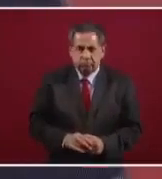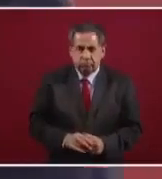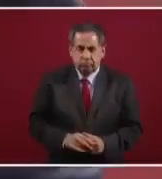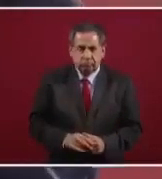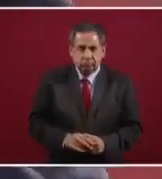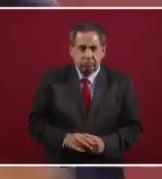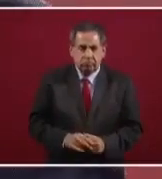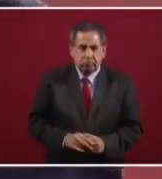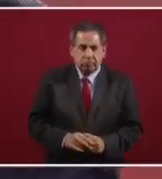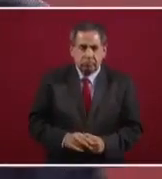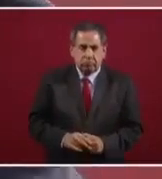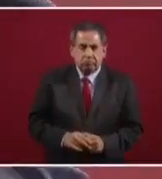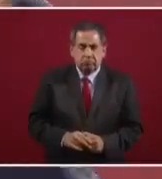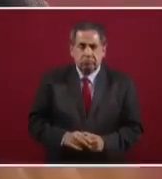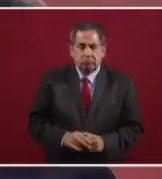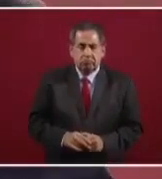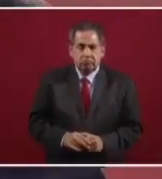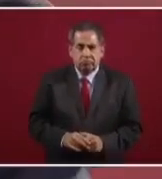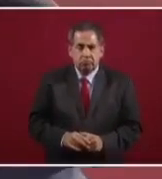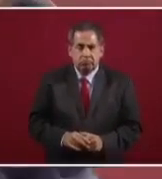pero